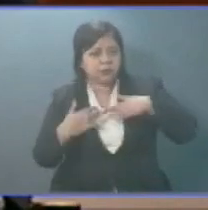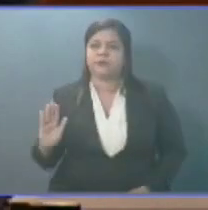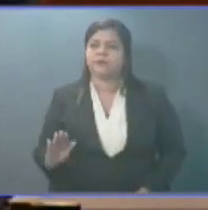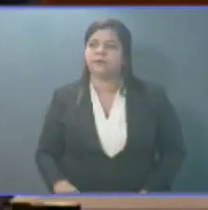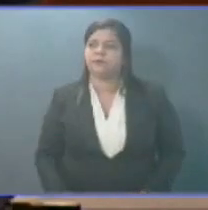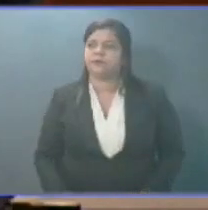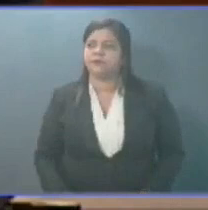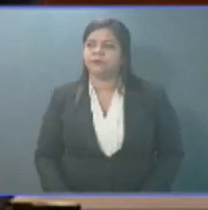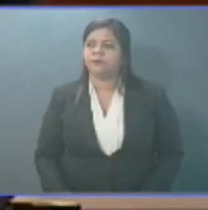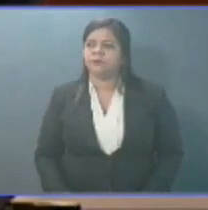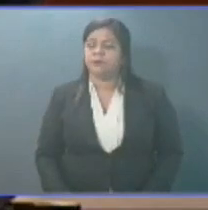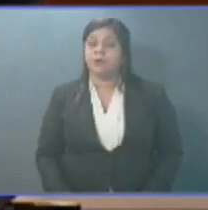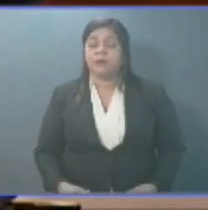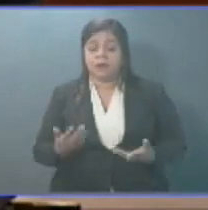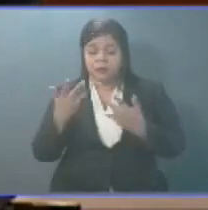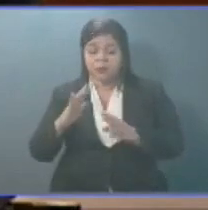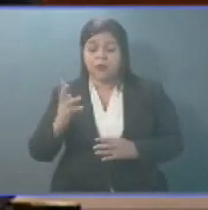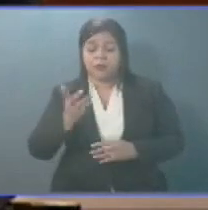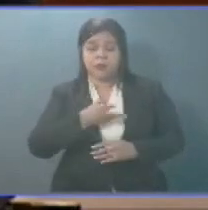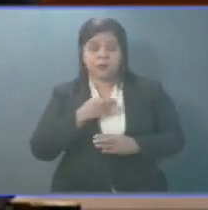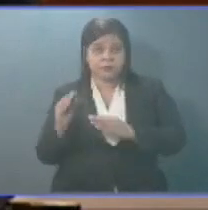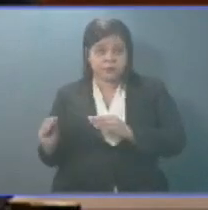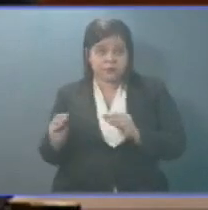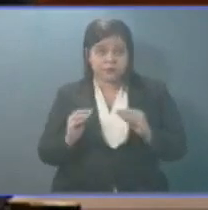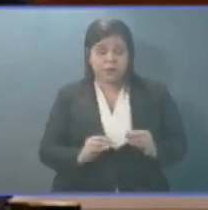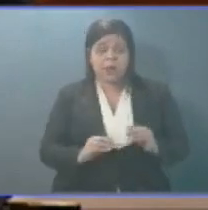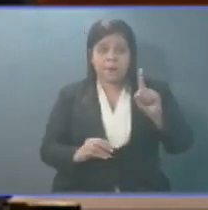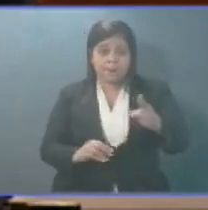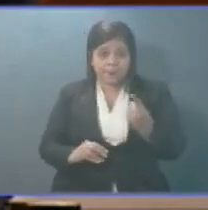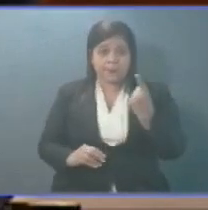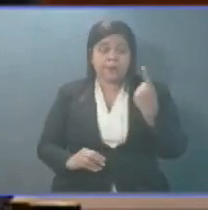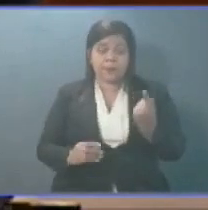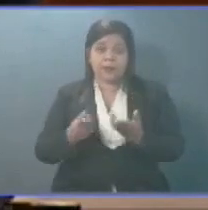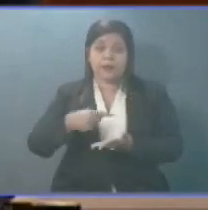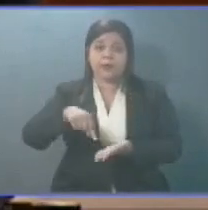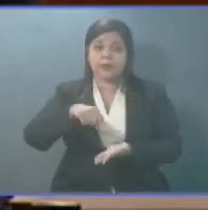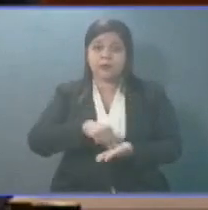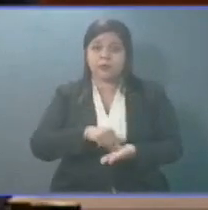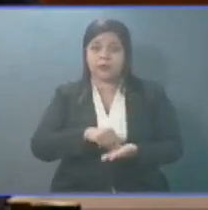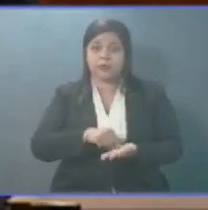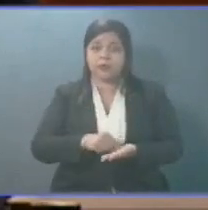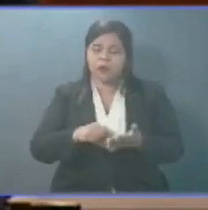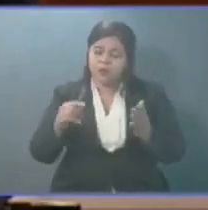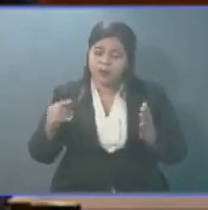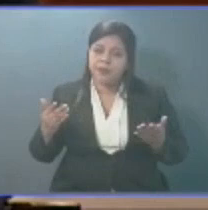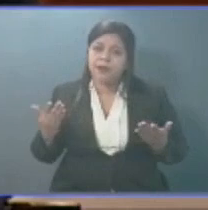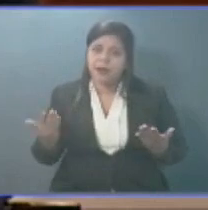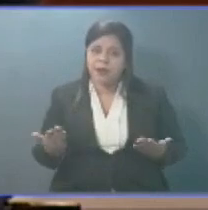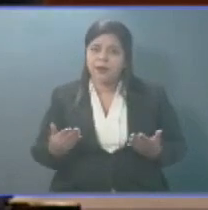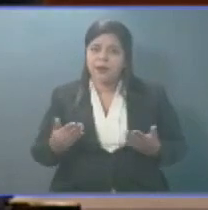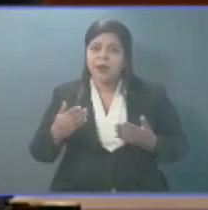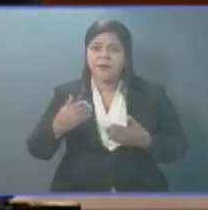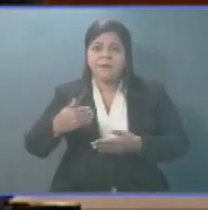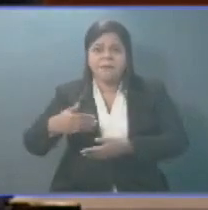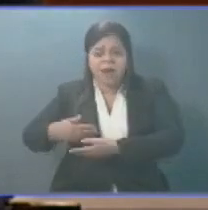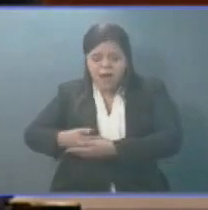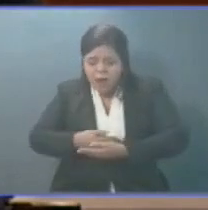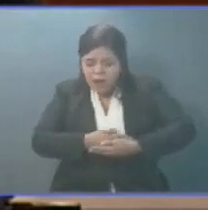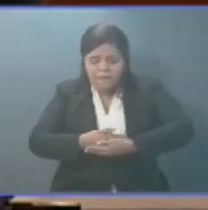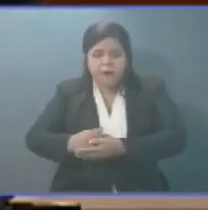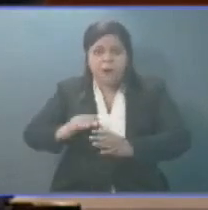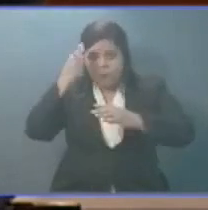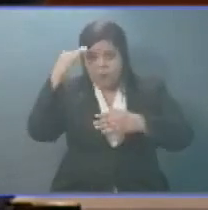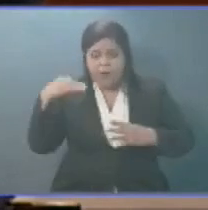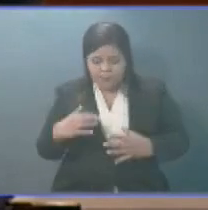tenido implementamos en el primer el primer centro de estimulación temprana para la primera infancia y la mujer embarazada